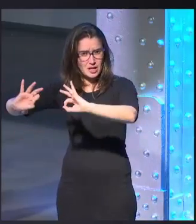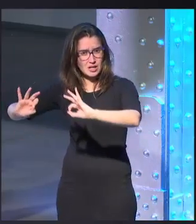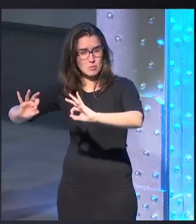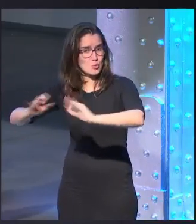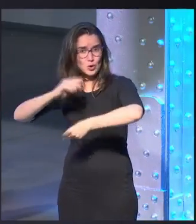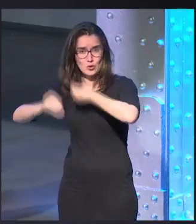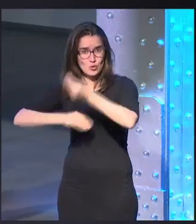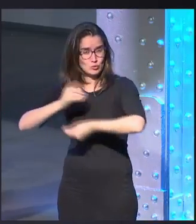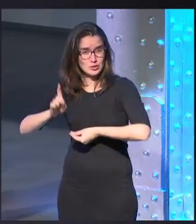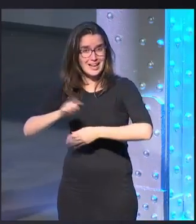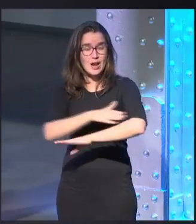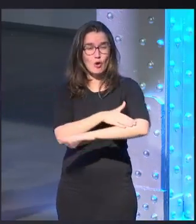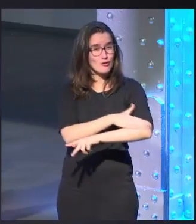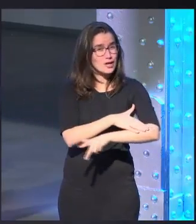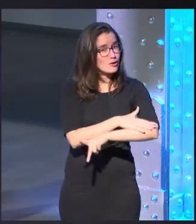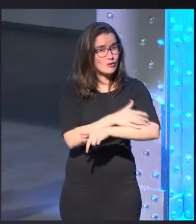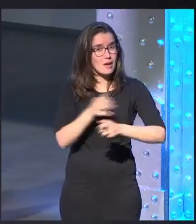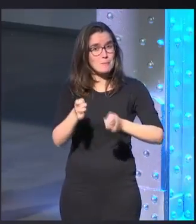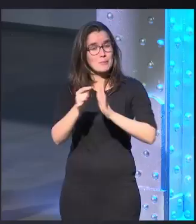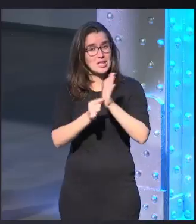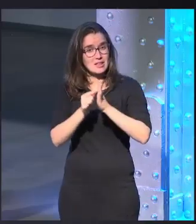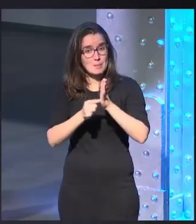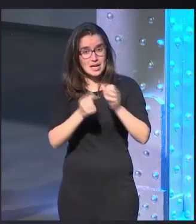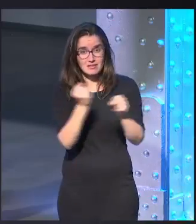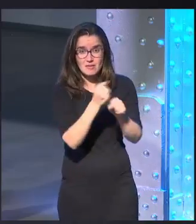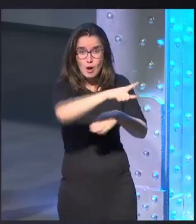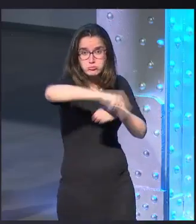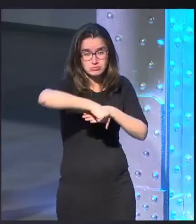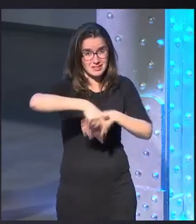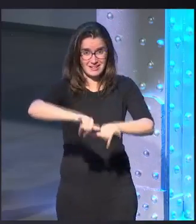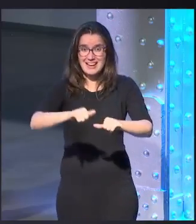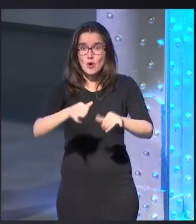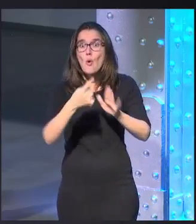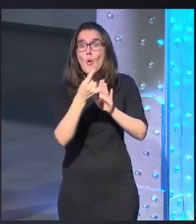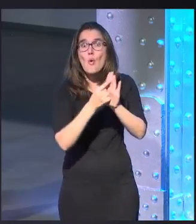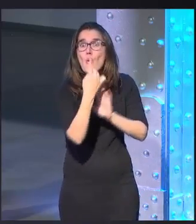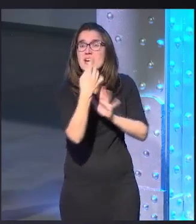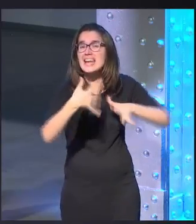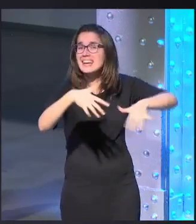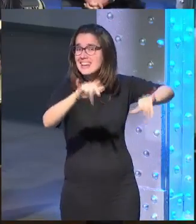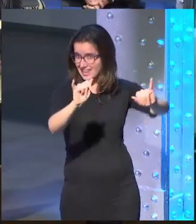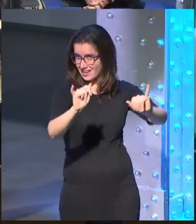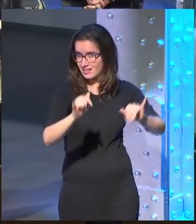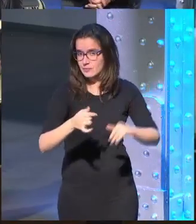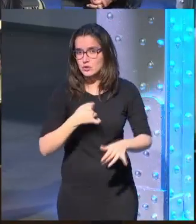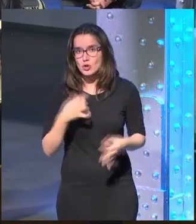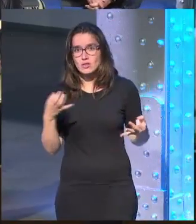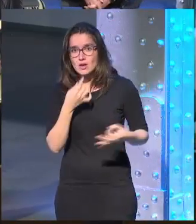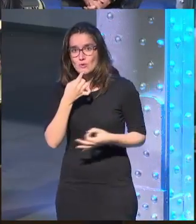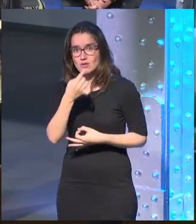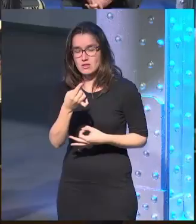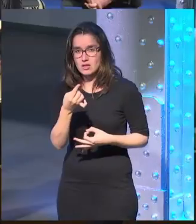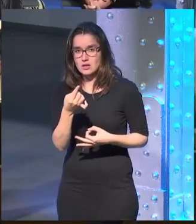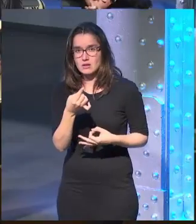emplean. Ni el gobierno facilita ninguna medida para emplearlos. Ninguna es ninguna. Bueno, pues yo tengo que decir que